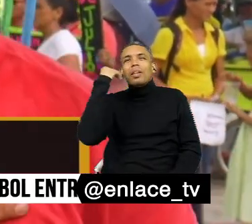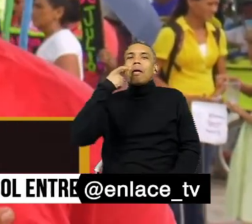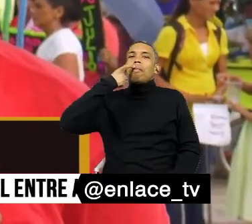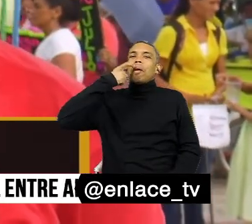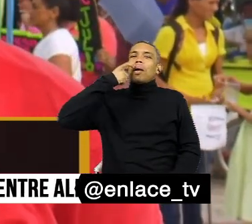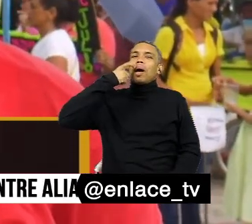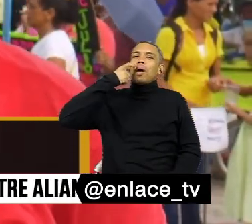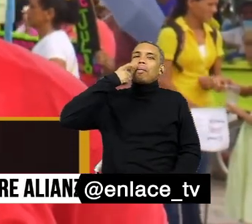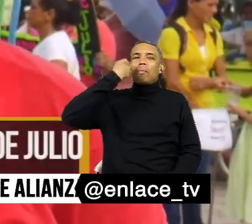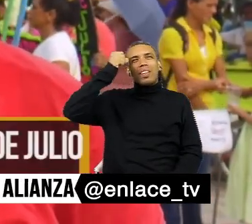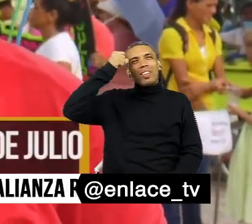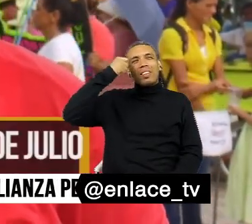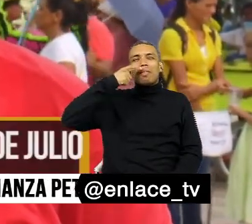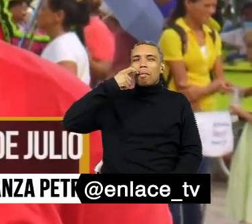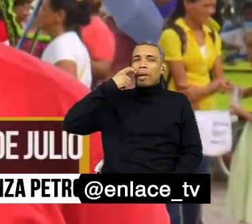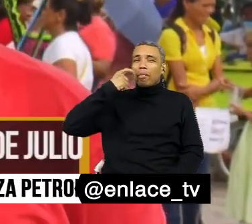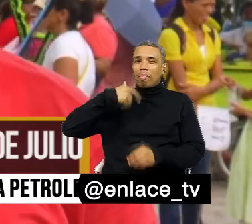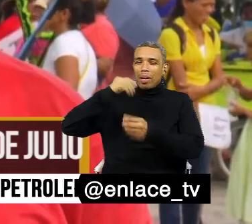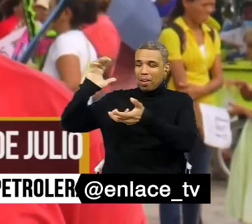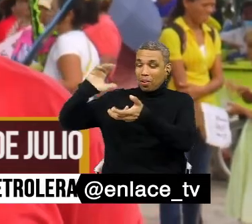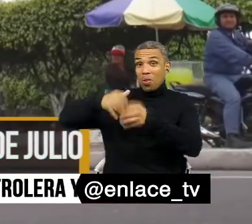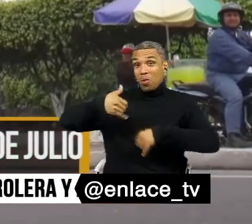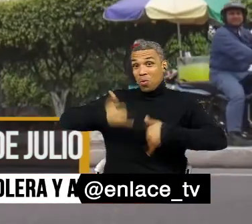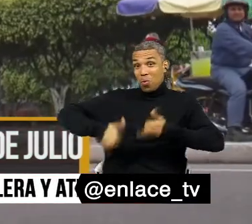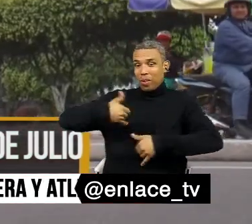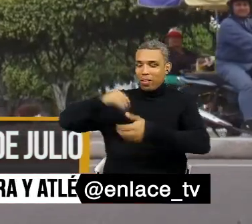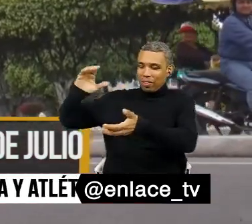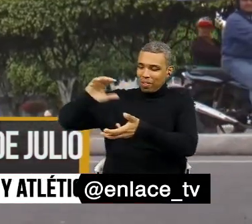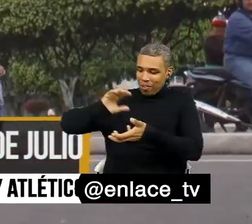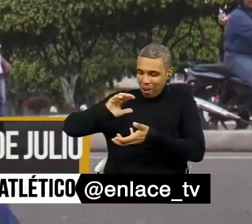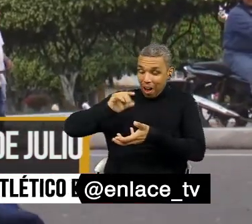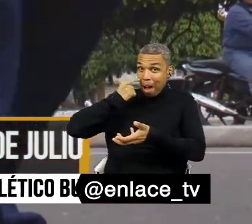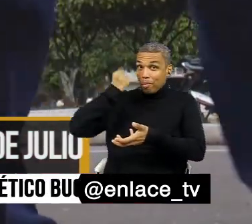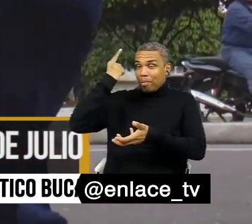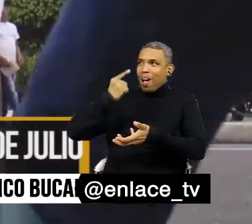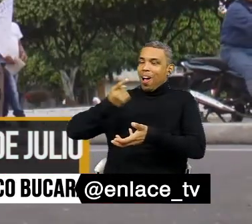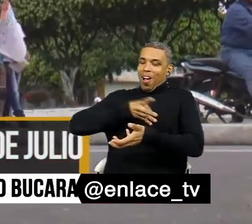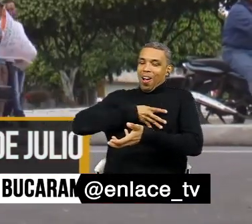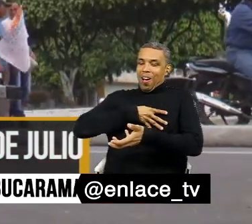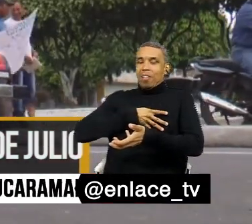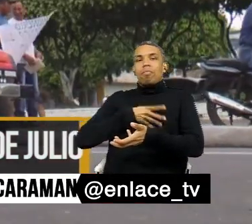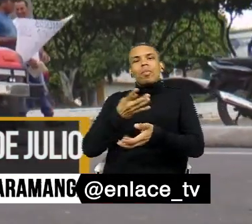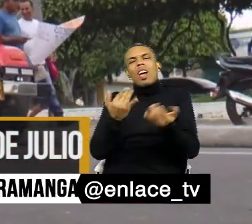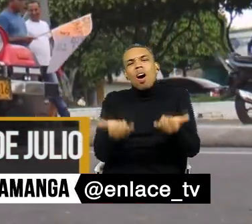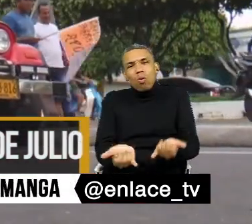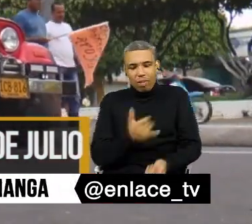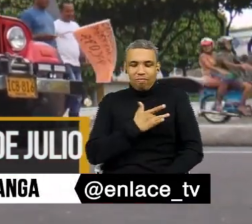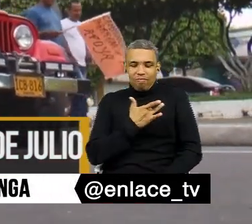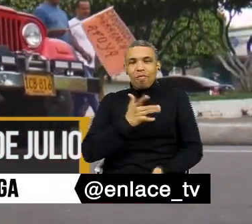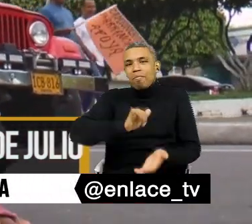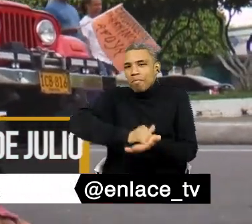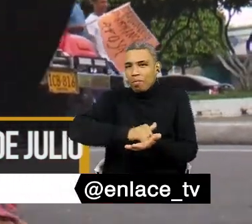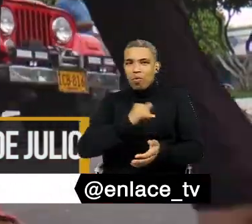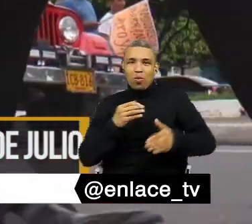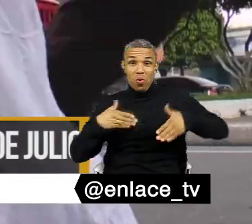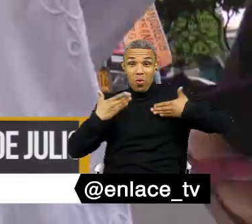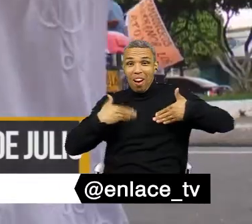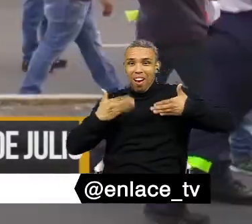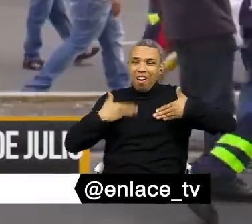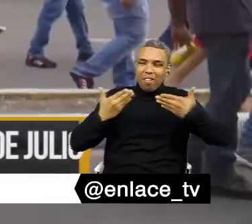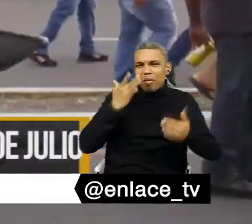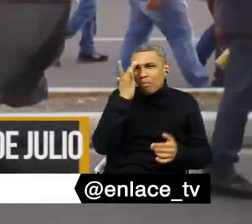feliz, feliz de ver el apoyo barranqueño, feliz de ver el apoyo de todas las gremiaciones en Barranca Bermeja. A nivel nacional pudimos ver el apoyo de